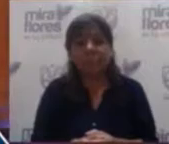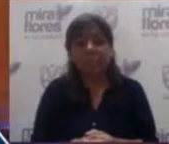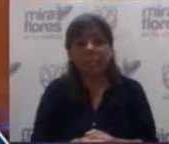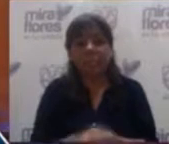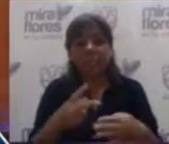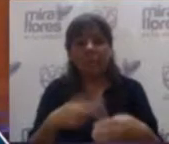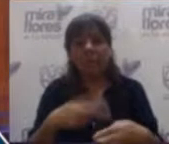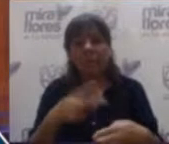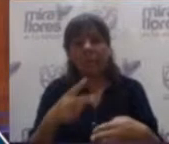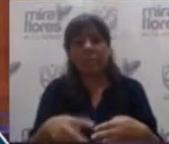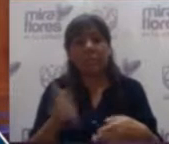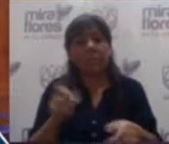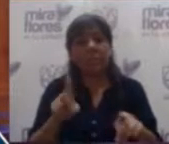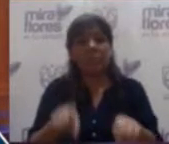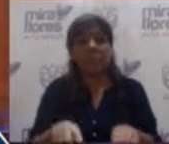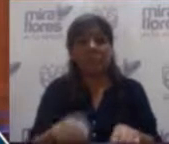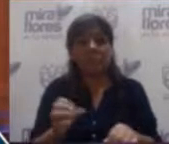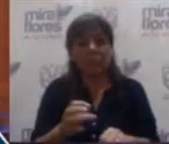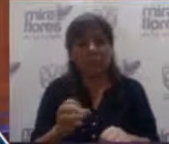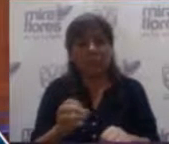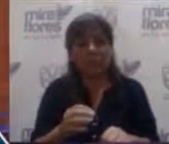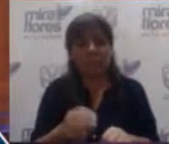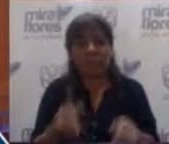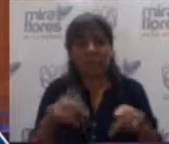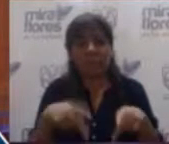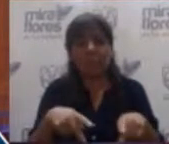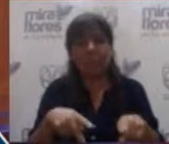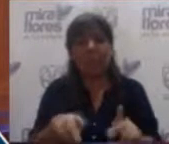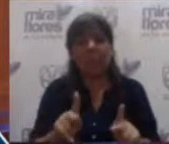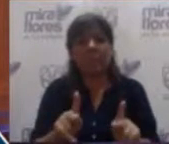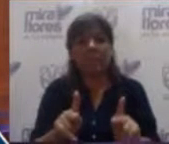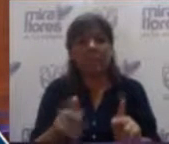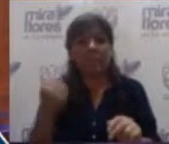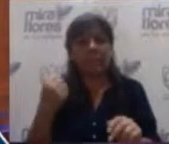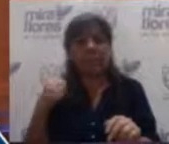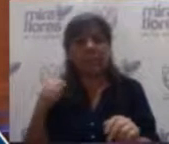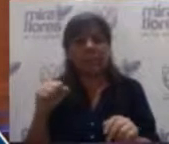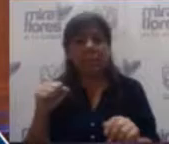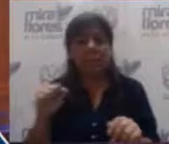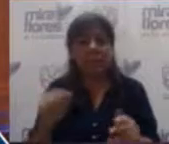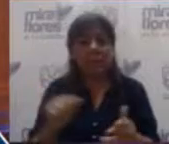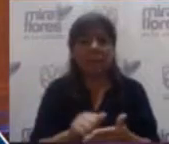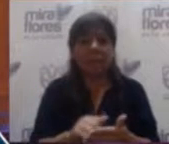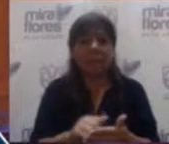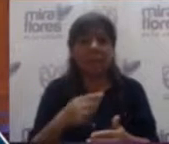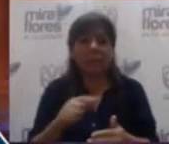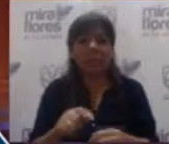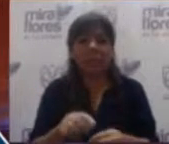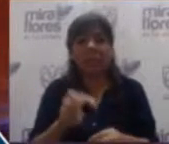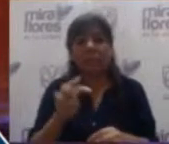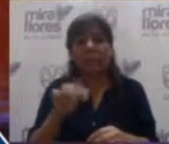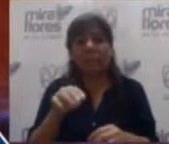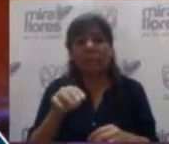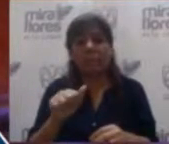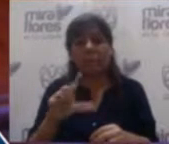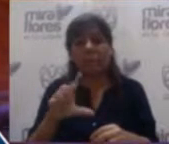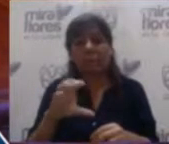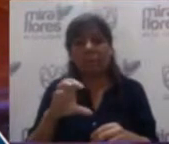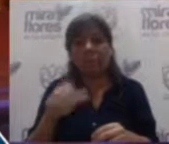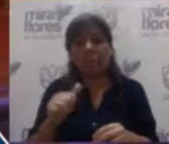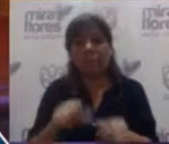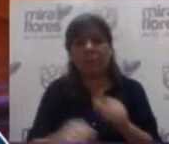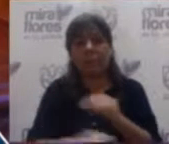Proyecto de acuerdo de consejo que autoriza el viaje de la subgerente de desarrollo ambiental, Carla Jimena Giraldo Malca, a la isla de